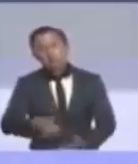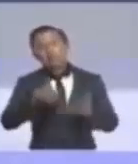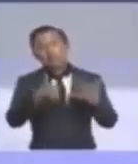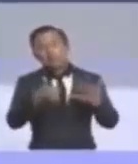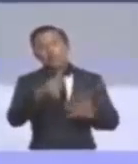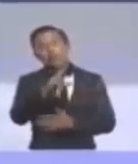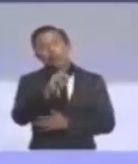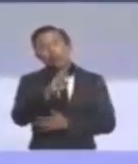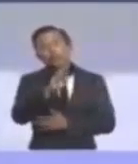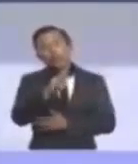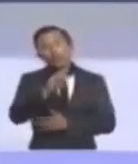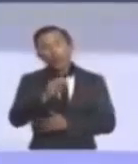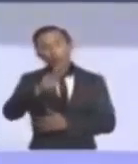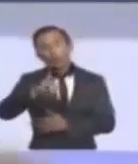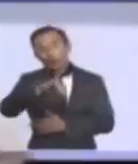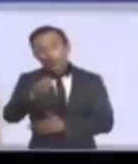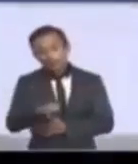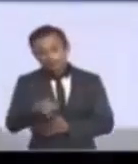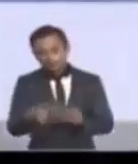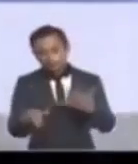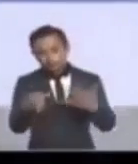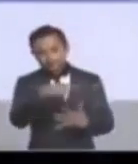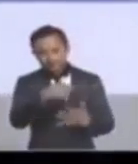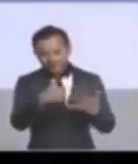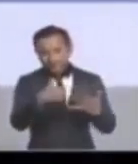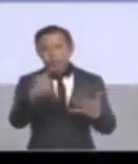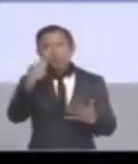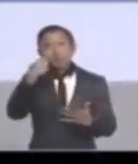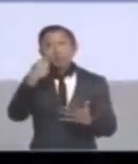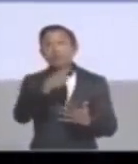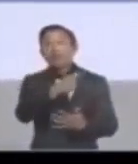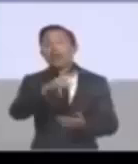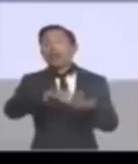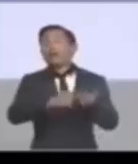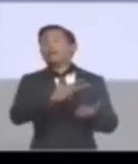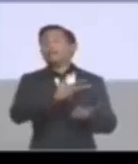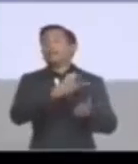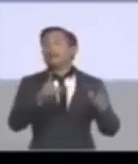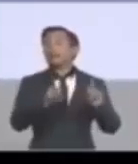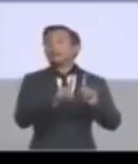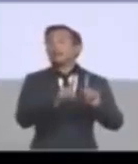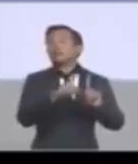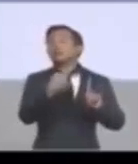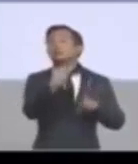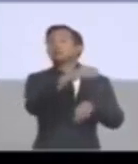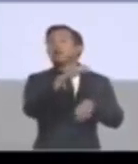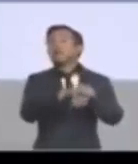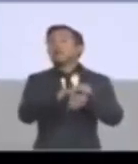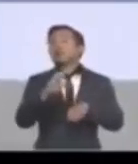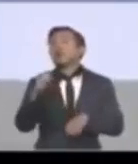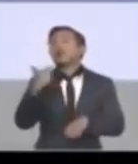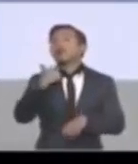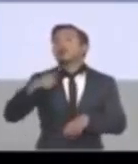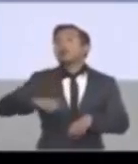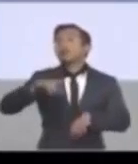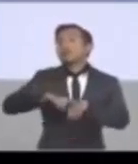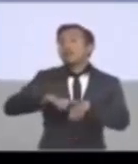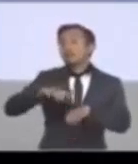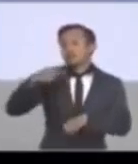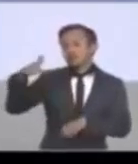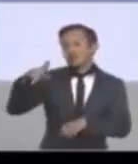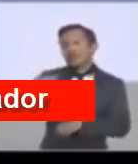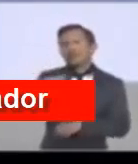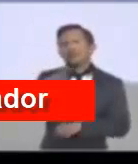contrarrestar esta campaña de mentiras que se está lanzando hacia Andrés Manuel, que obviamente es el puntero, y que de alguna manera mucha de la ciudadanía se lo